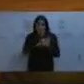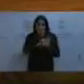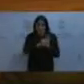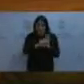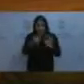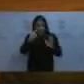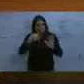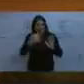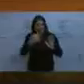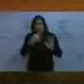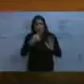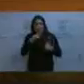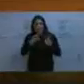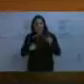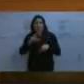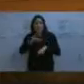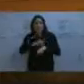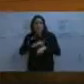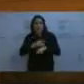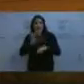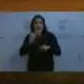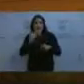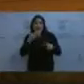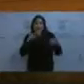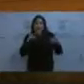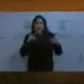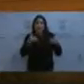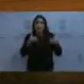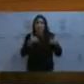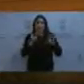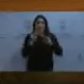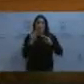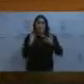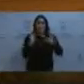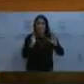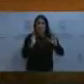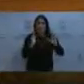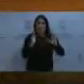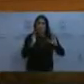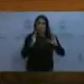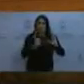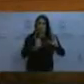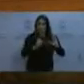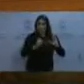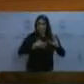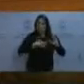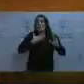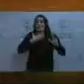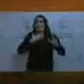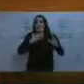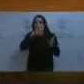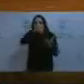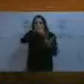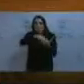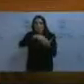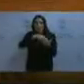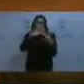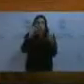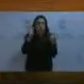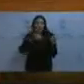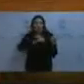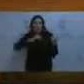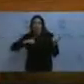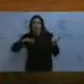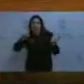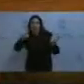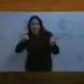efectivamente que los pacientes que no hubiesen sido atendidos en un plazo determinado podrían acudir a cualquier centro público o privado de su elección y que